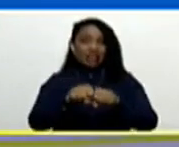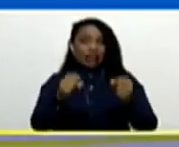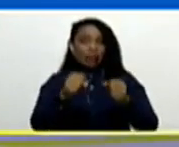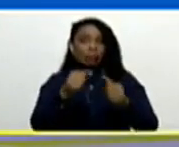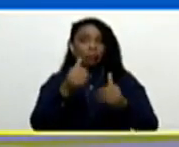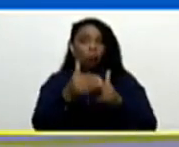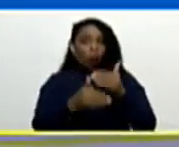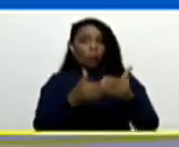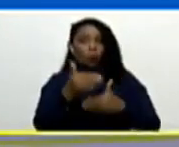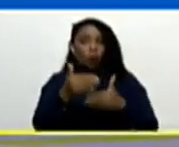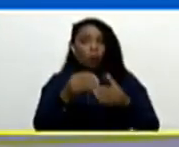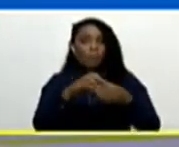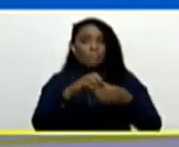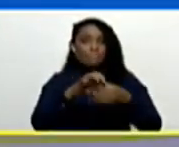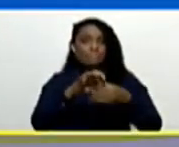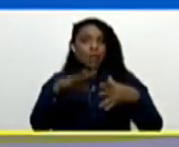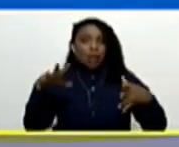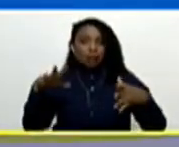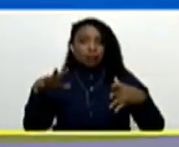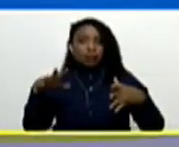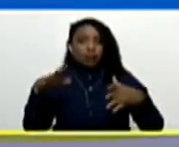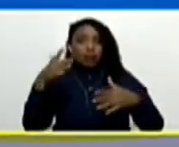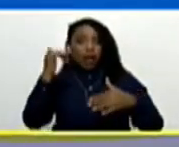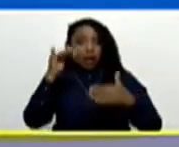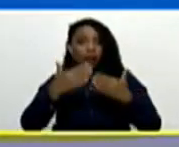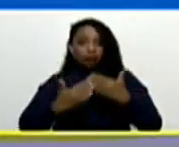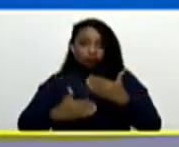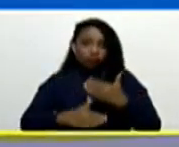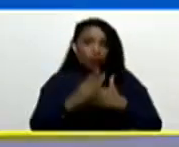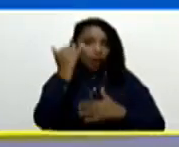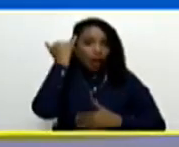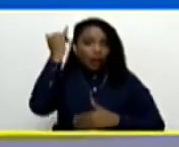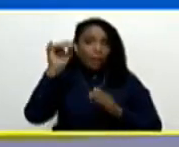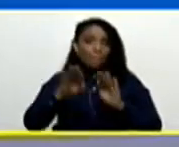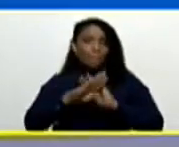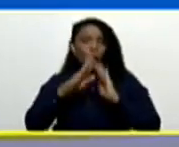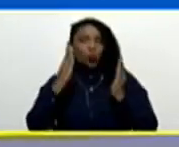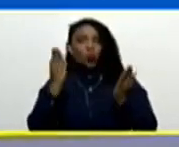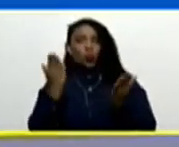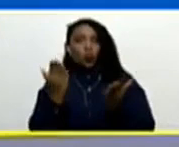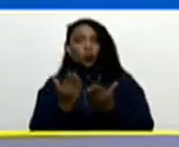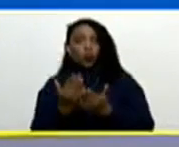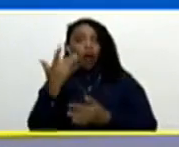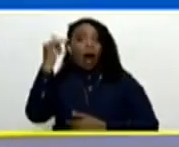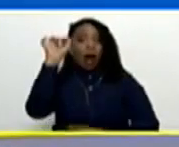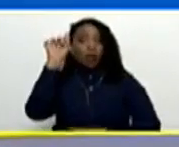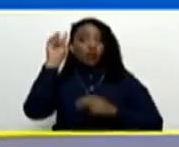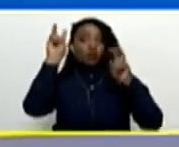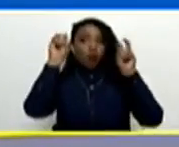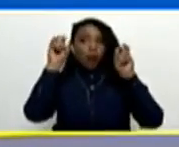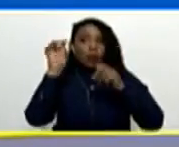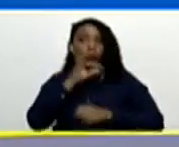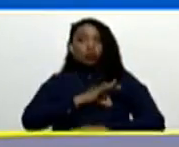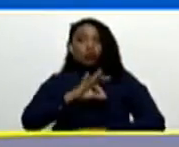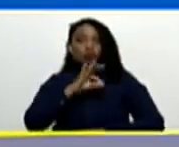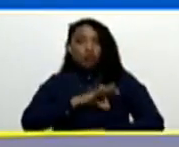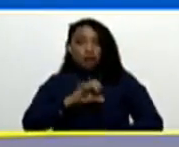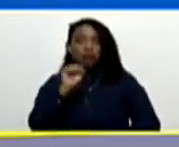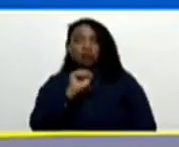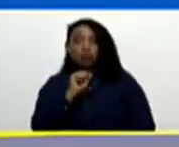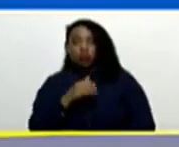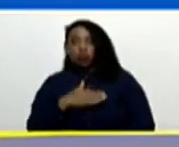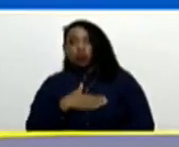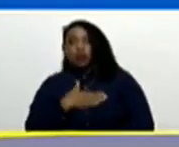poquito y que avanza la idea en el mundo entero de que una nueva sociedad sí es